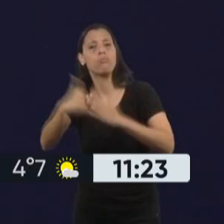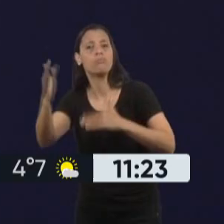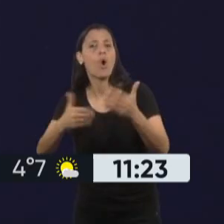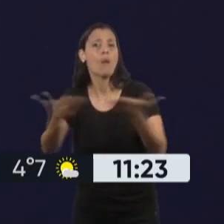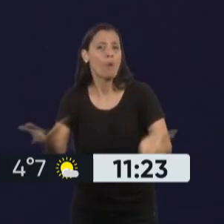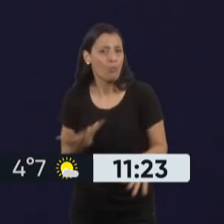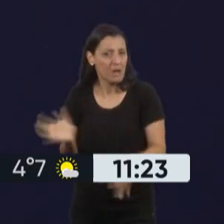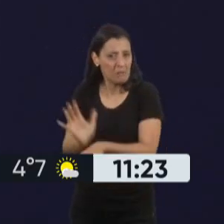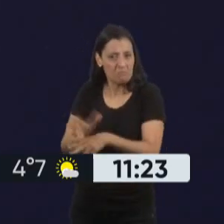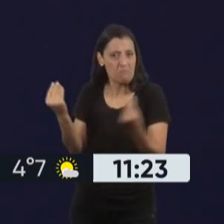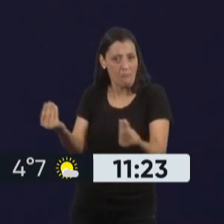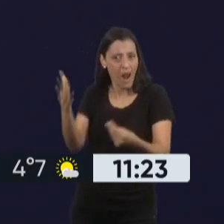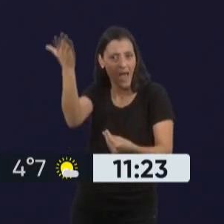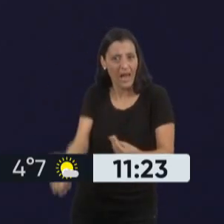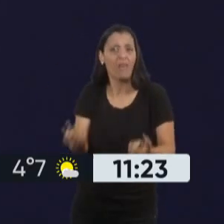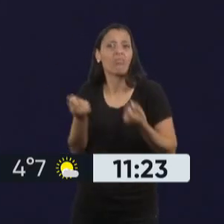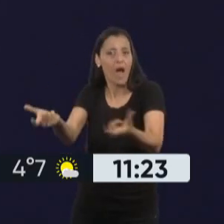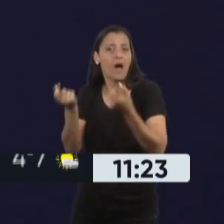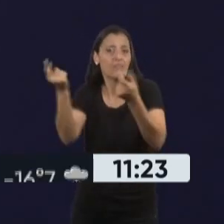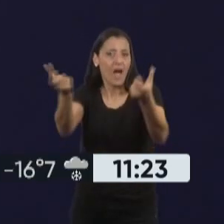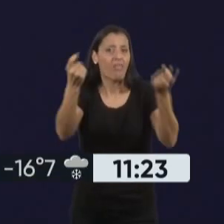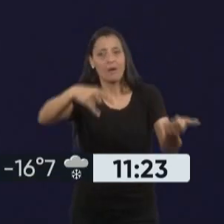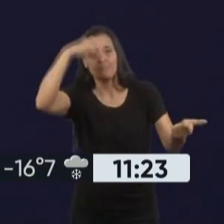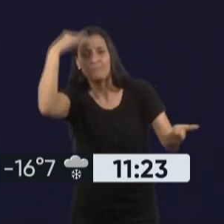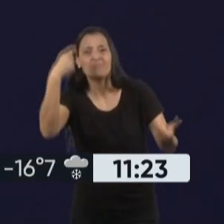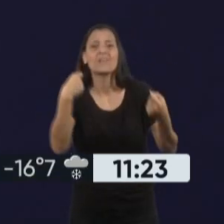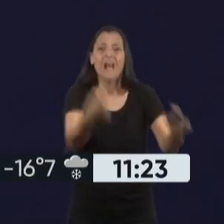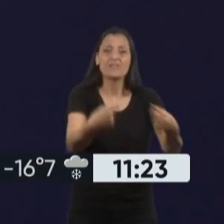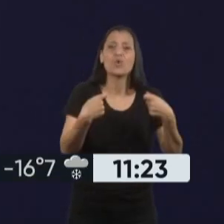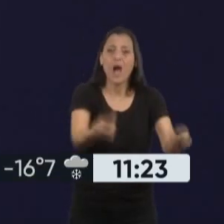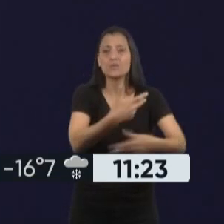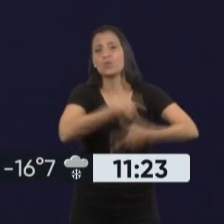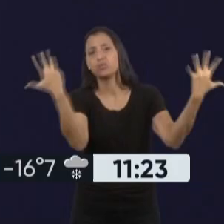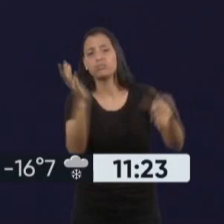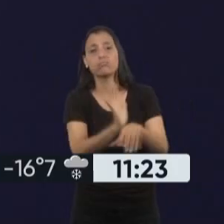ningún sentido para la provincia o cualquier otra cosa que... Te lo pongo